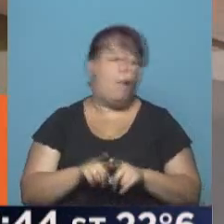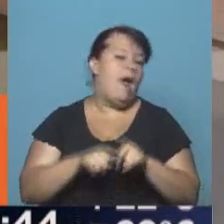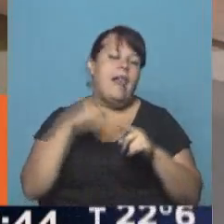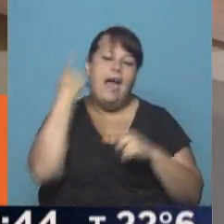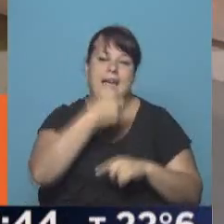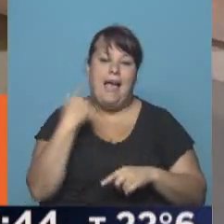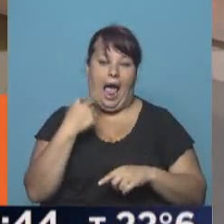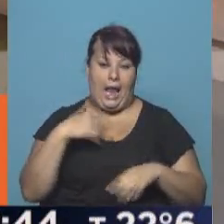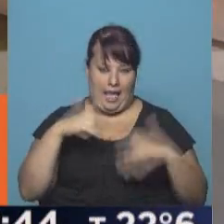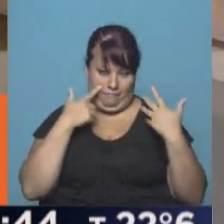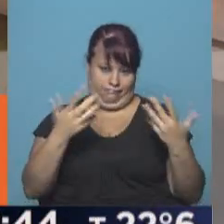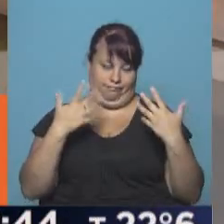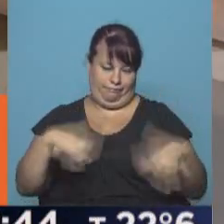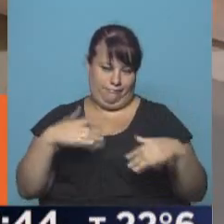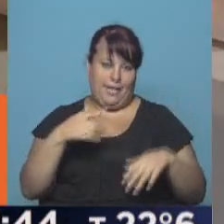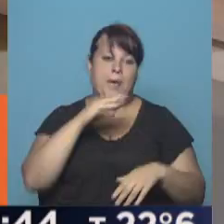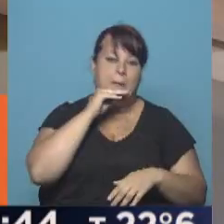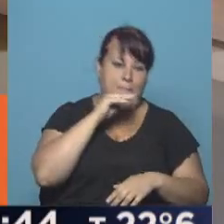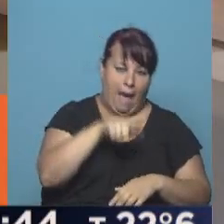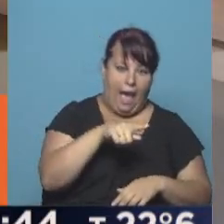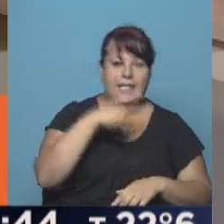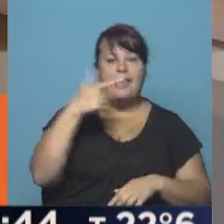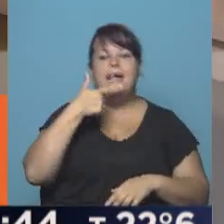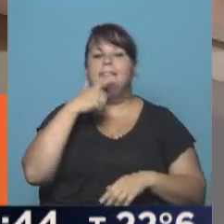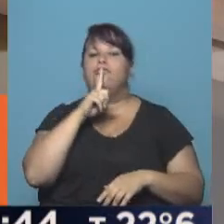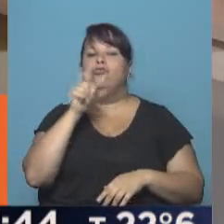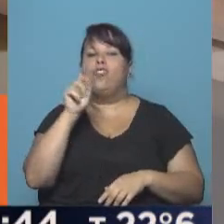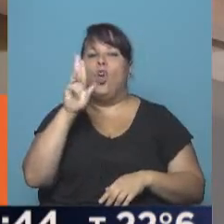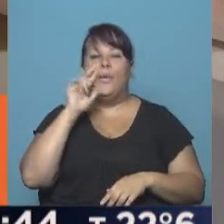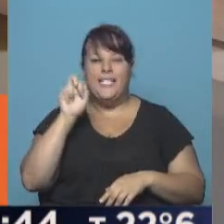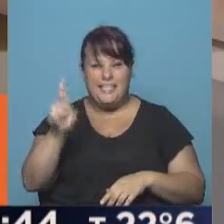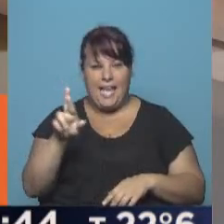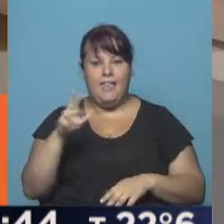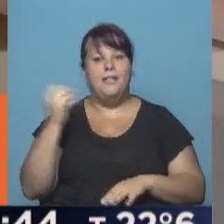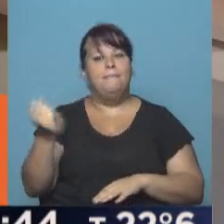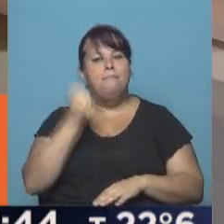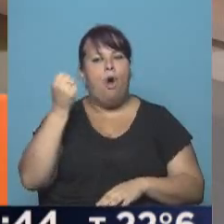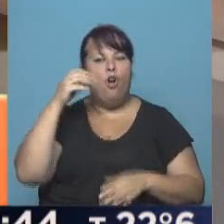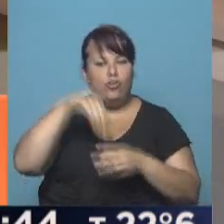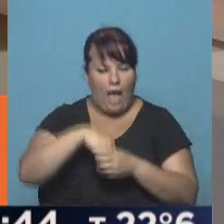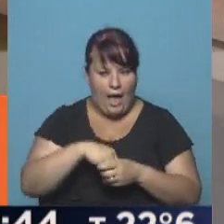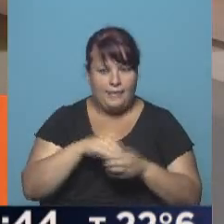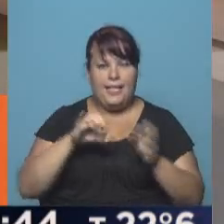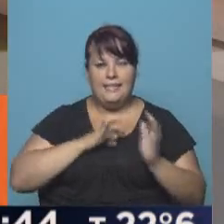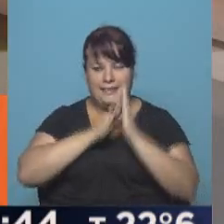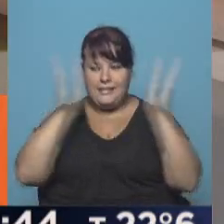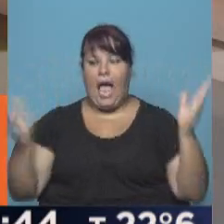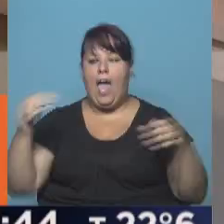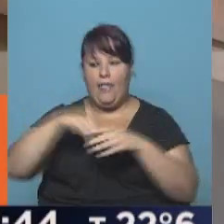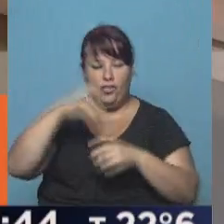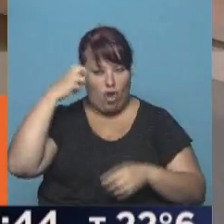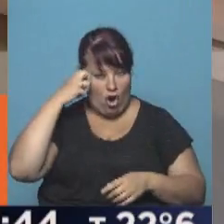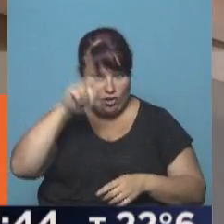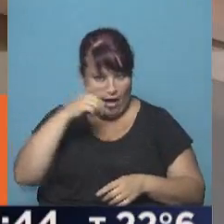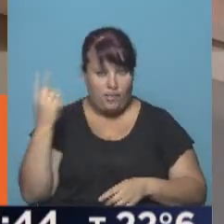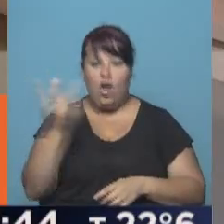caras muy conocidas, la de Sergio Massa, la de Margarita Stolbizer, que tuvieron un protagonismo especial durante este año en el Parlamento de la